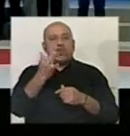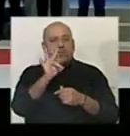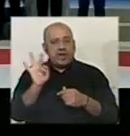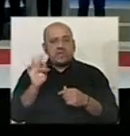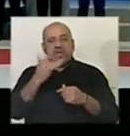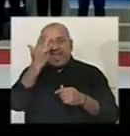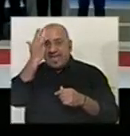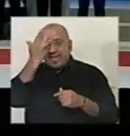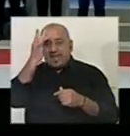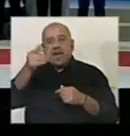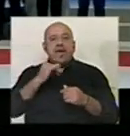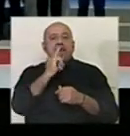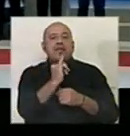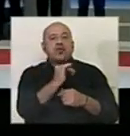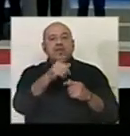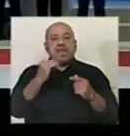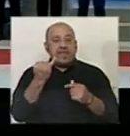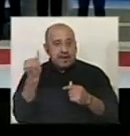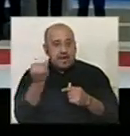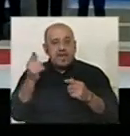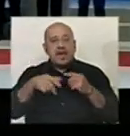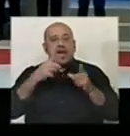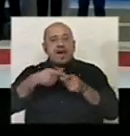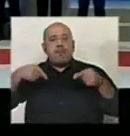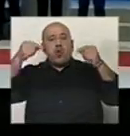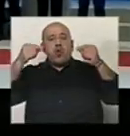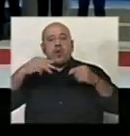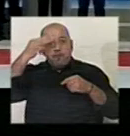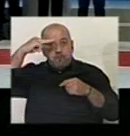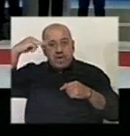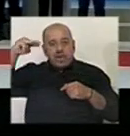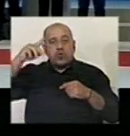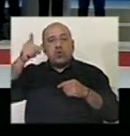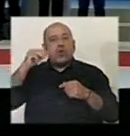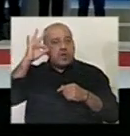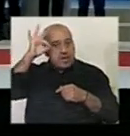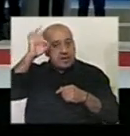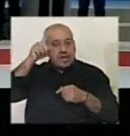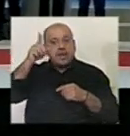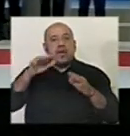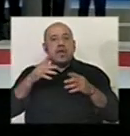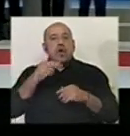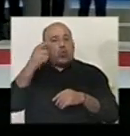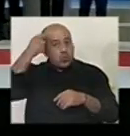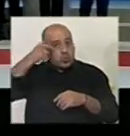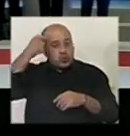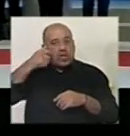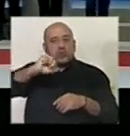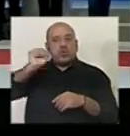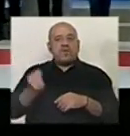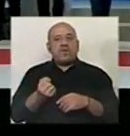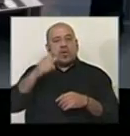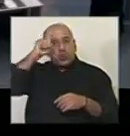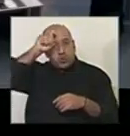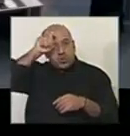India, Indonesia, Italia, Japón, México, Reino Unido, Rusia, Sudáfrica y Turquía.